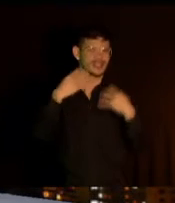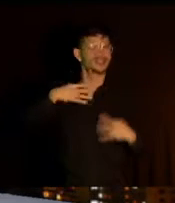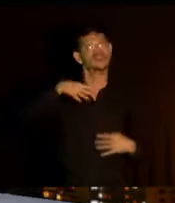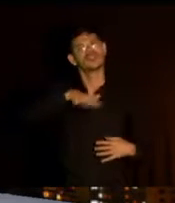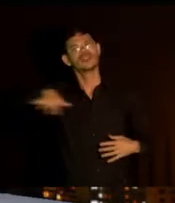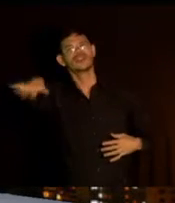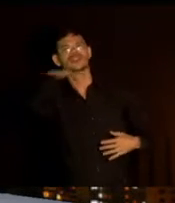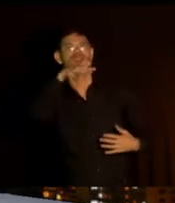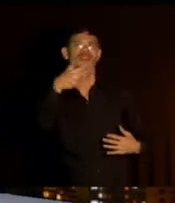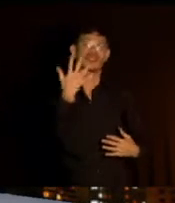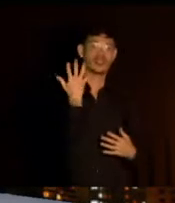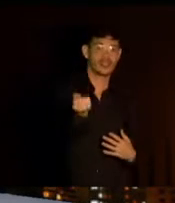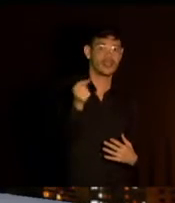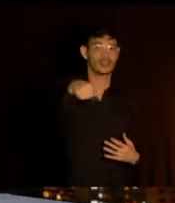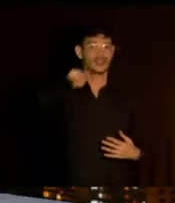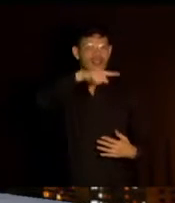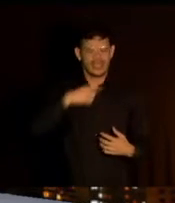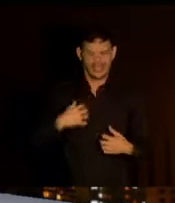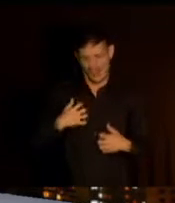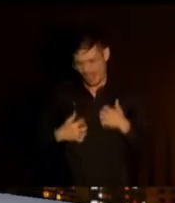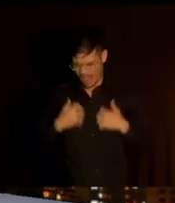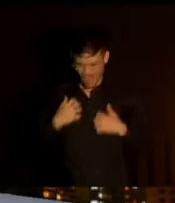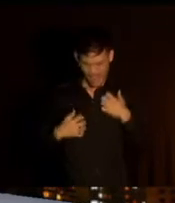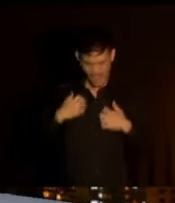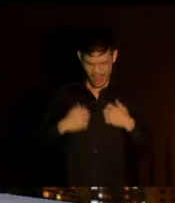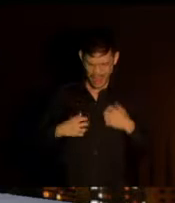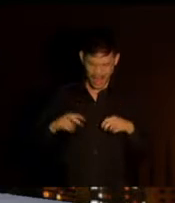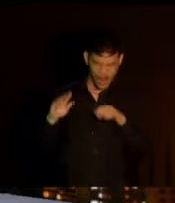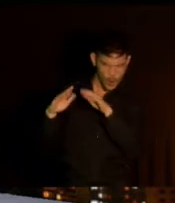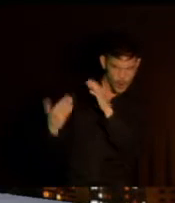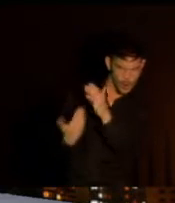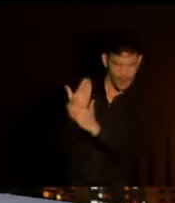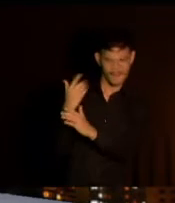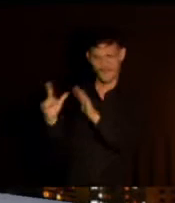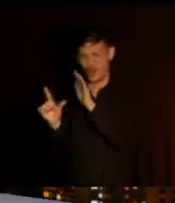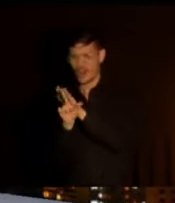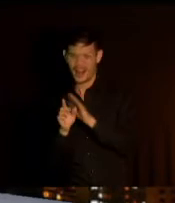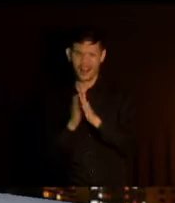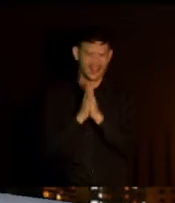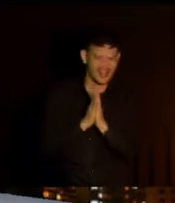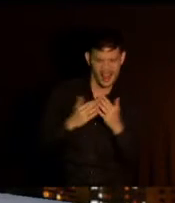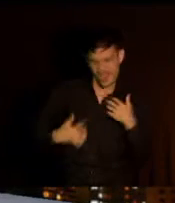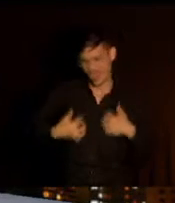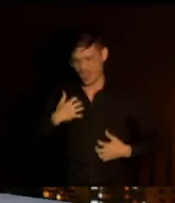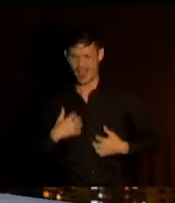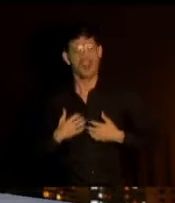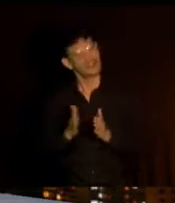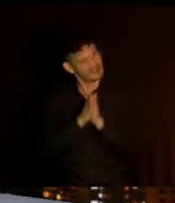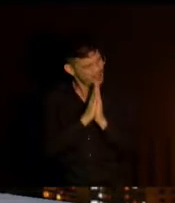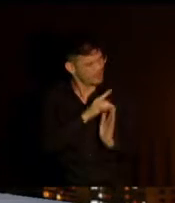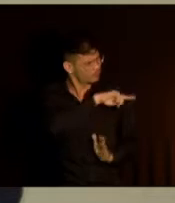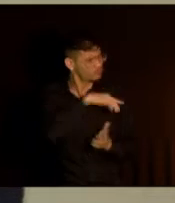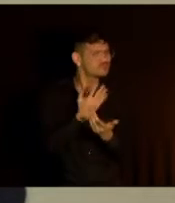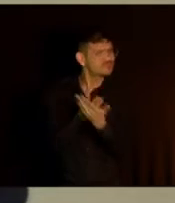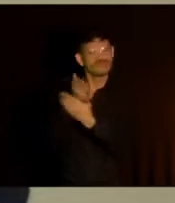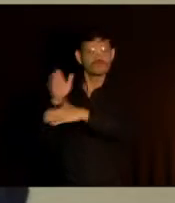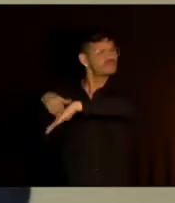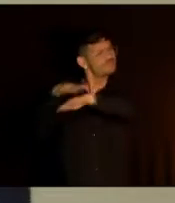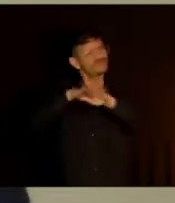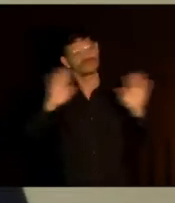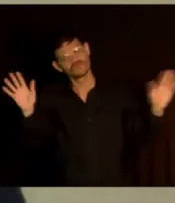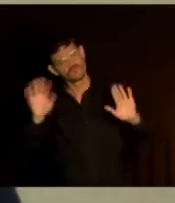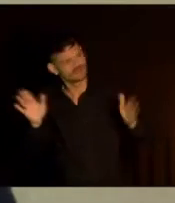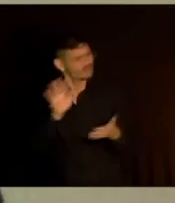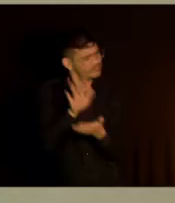que se tienen en torno a lo que es este proyecto de ley? ¿Usted qué tiene, qué mensaje tiene para ellos? Yo